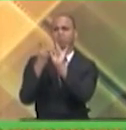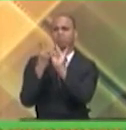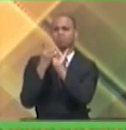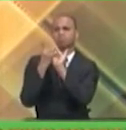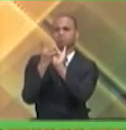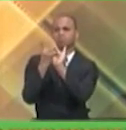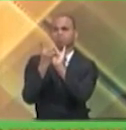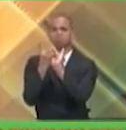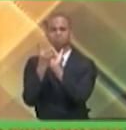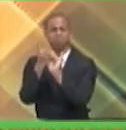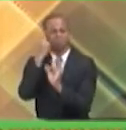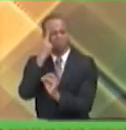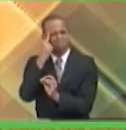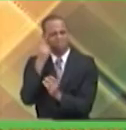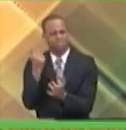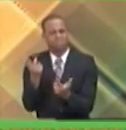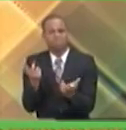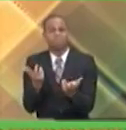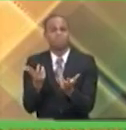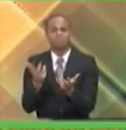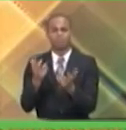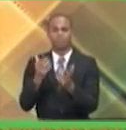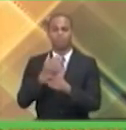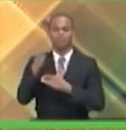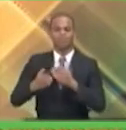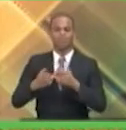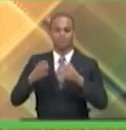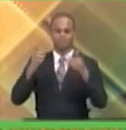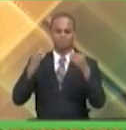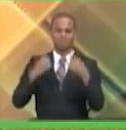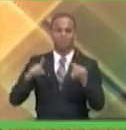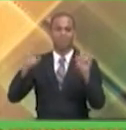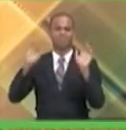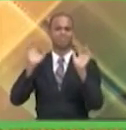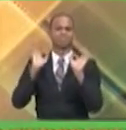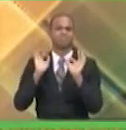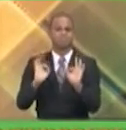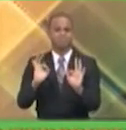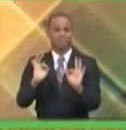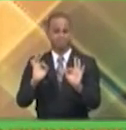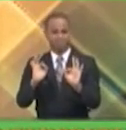final, obrará para bien.